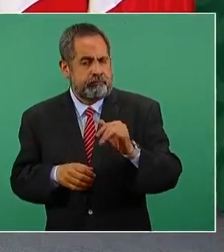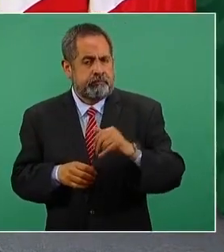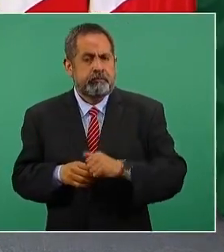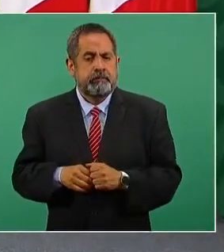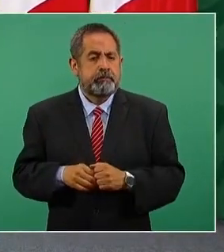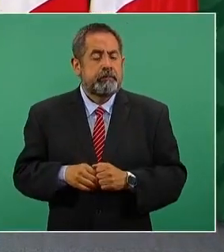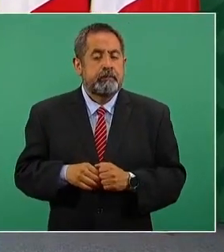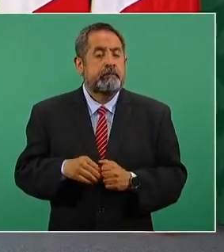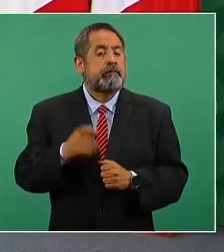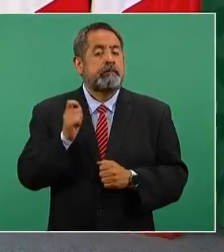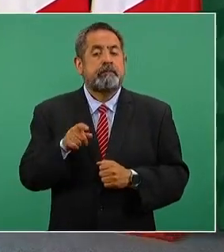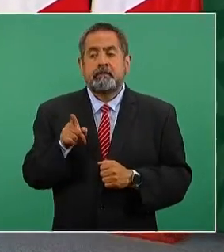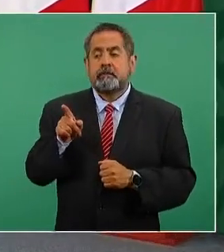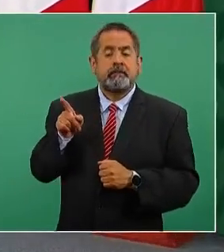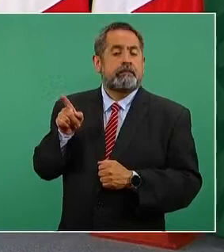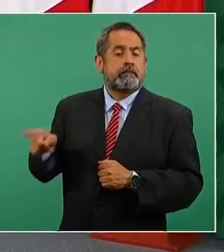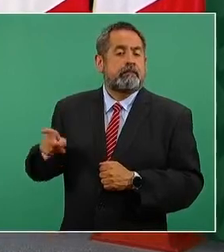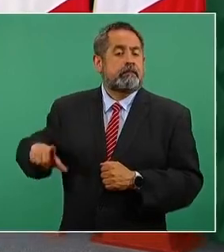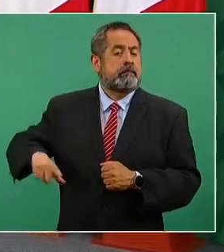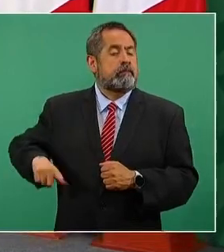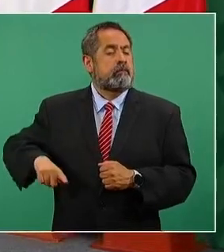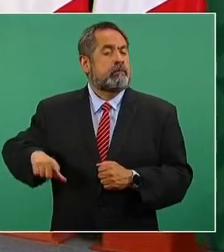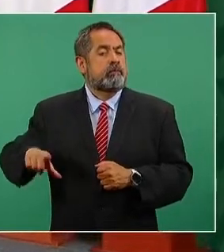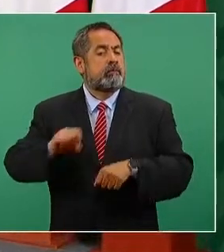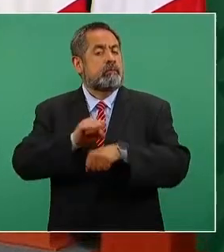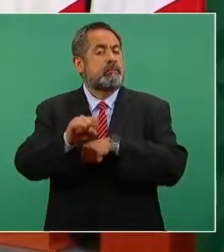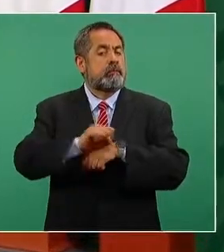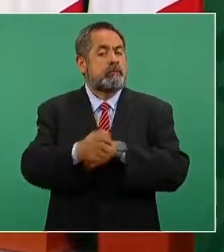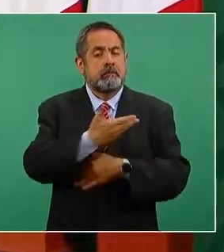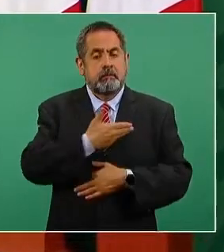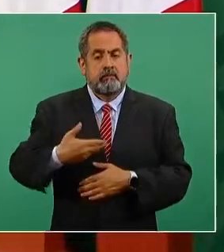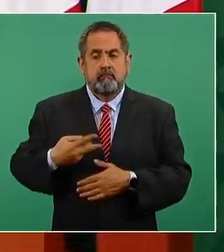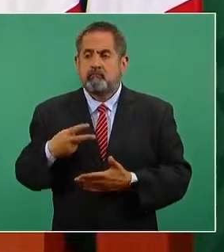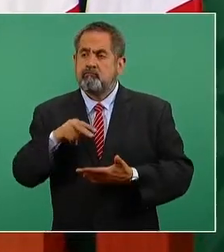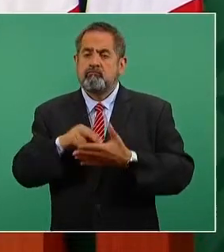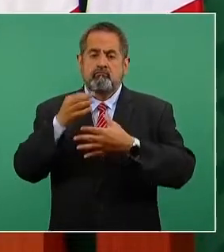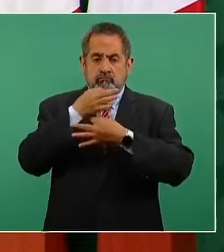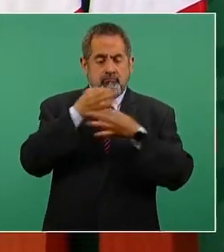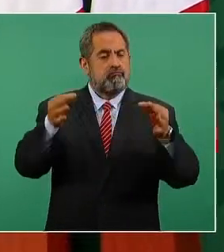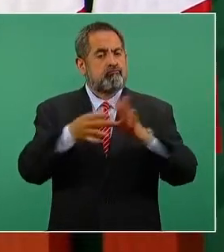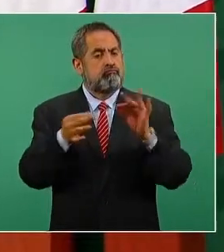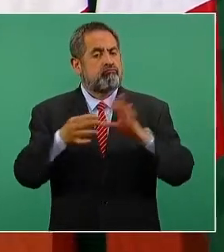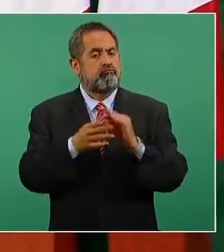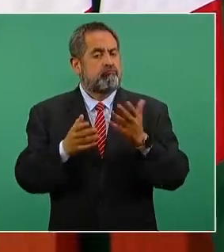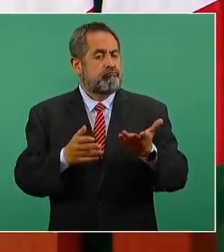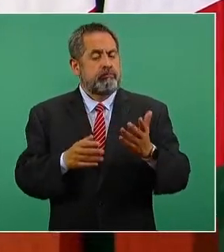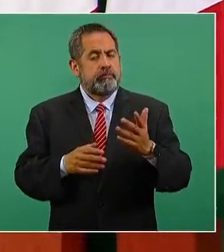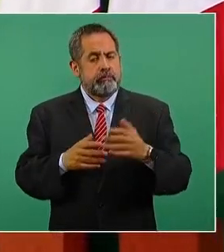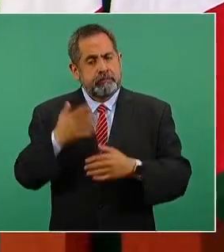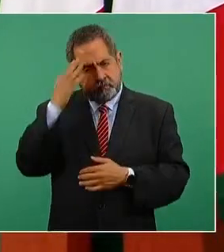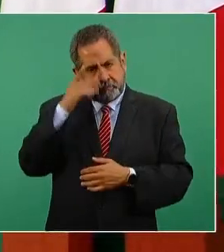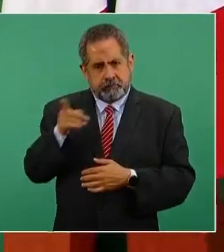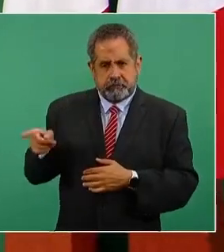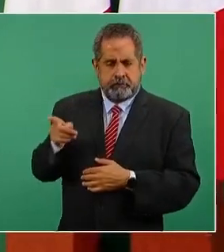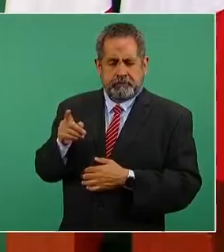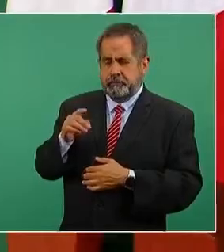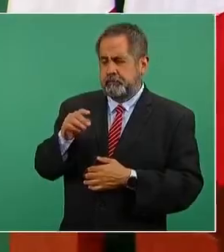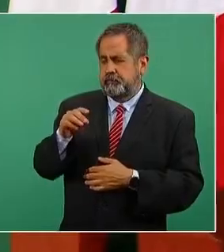del pronunciamiento del gobierno de El Salvador, creo que Marcelo